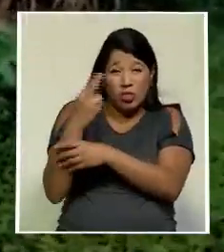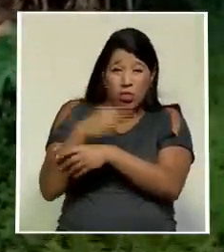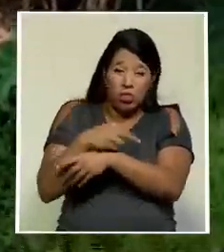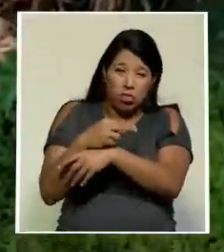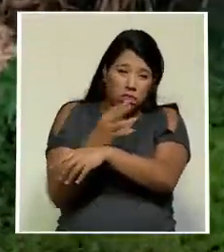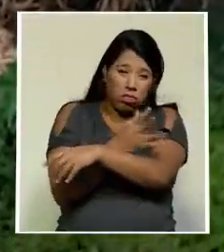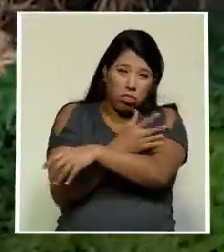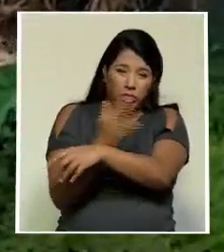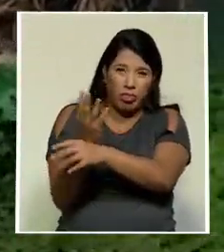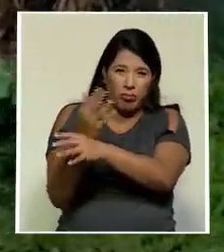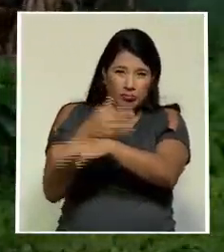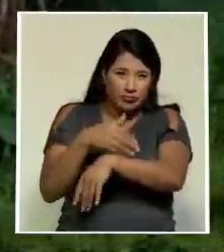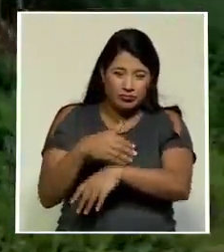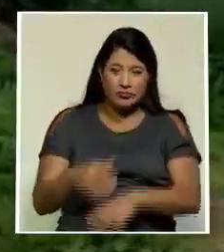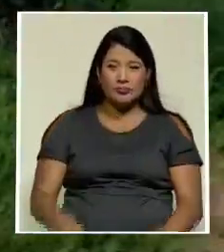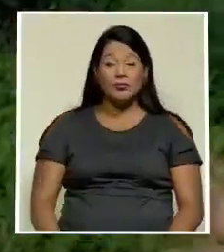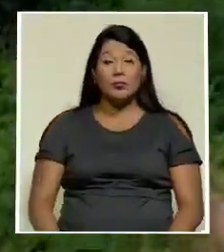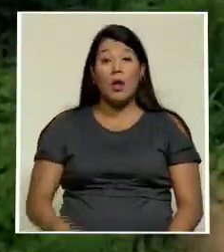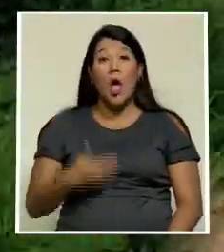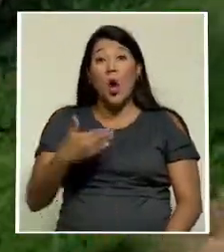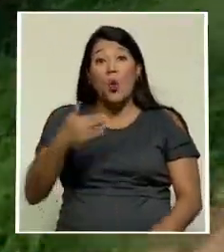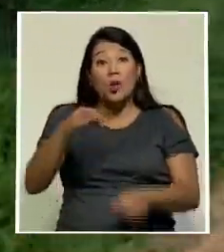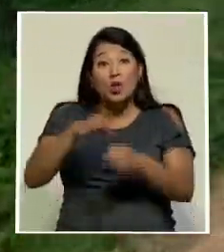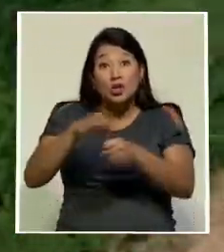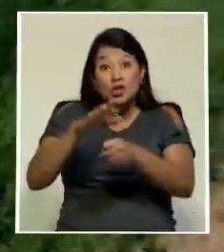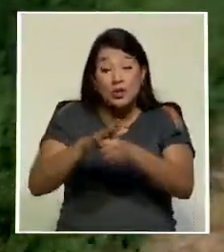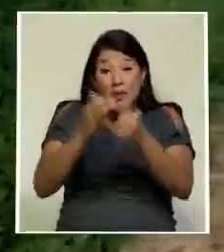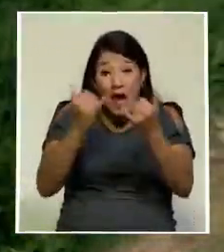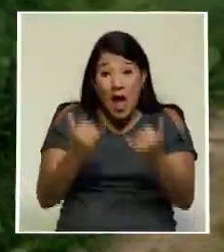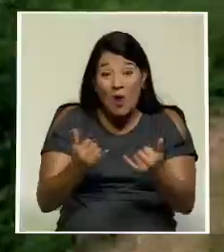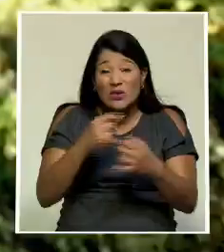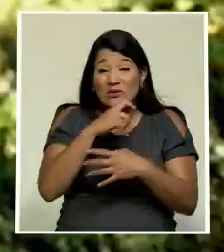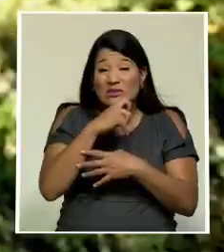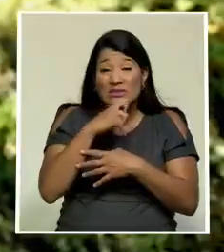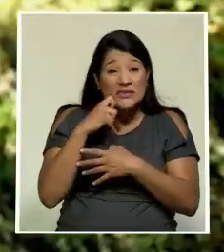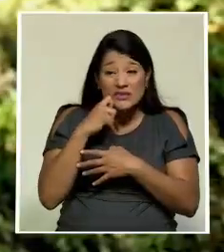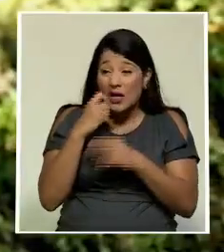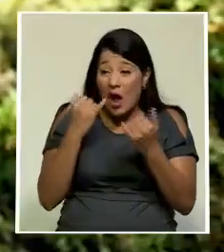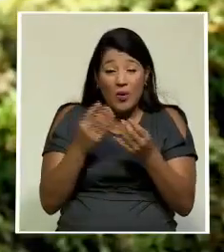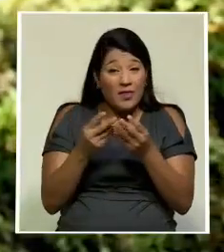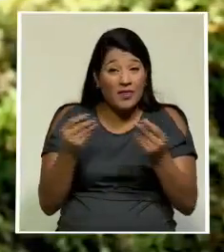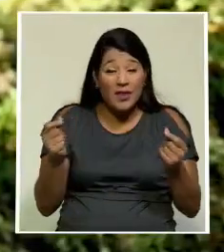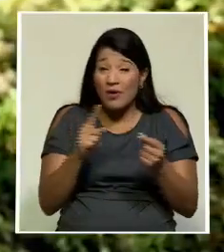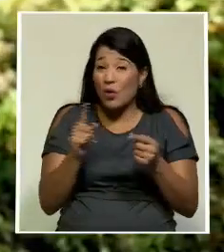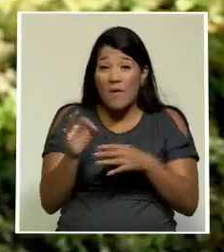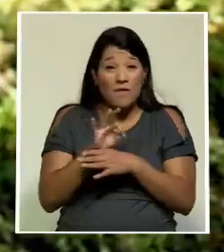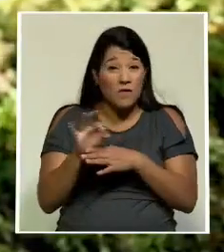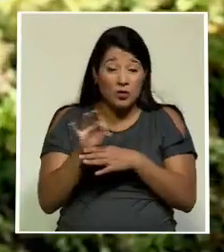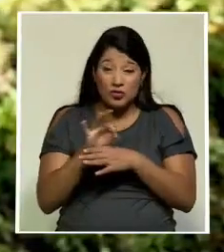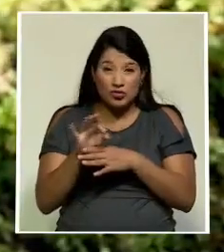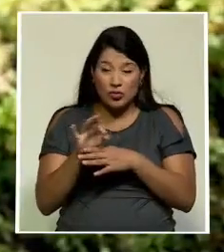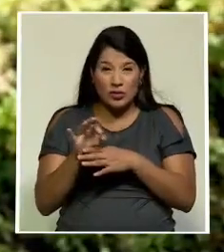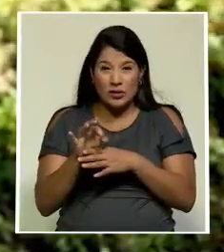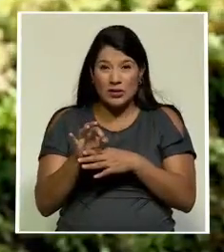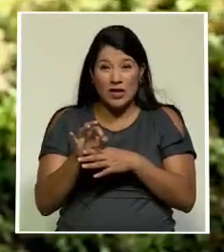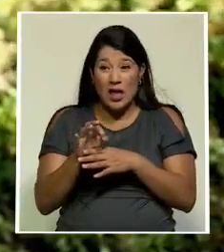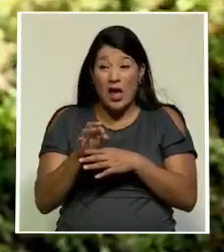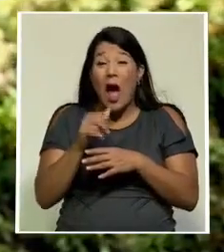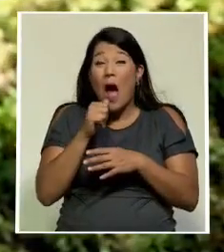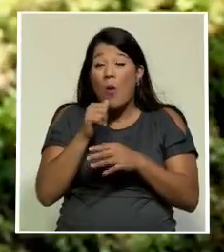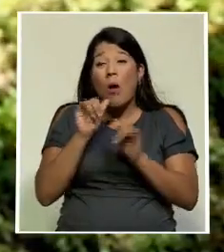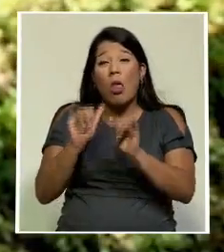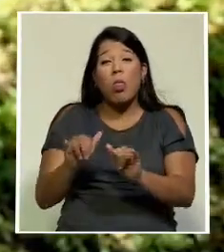estéril. Cuando siembran ahora se seca la mata como toda la fuerza de la tierra, se lo llevó el agua, tal vez tardó el agua ahí y